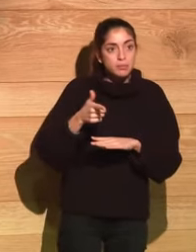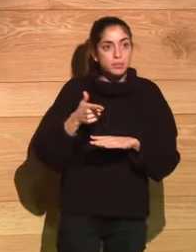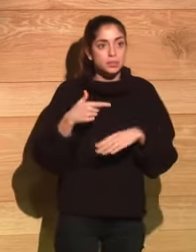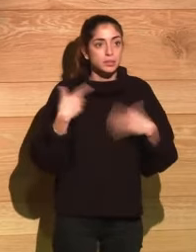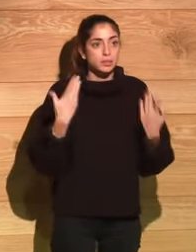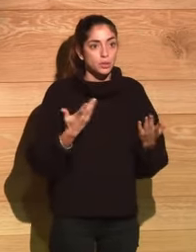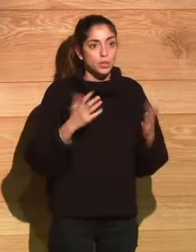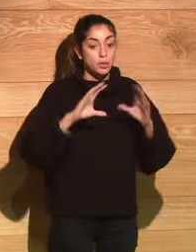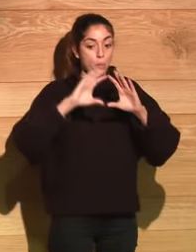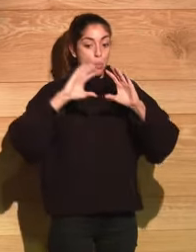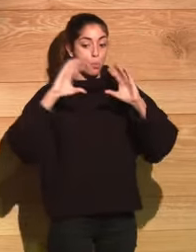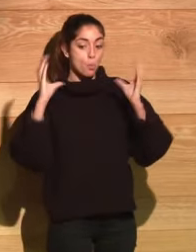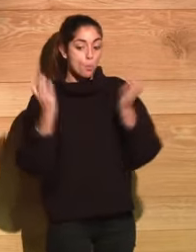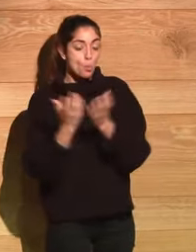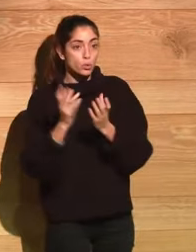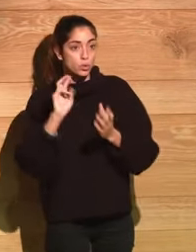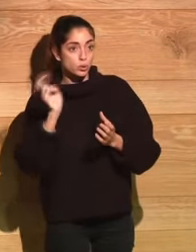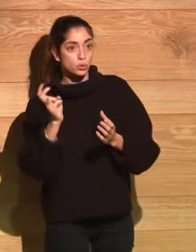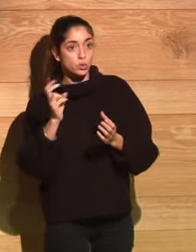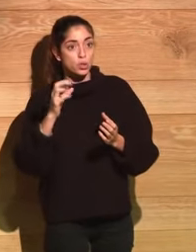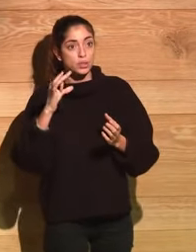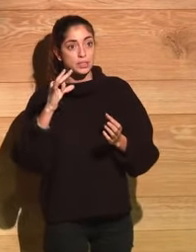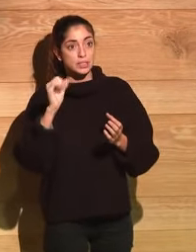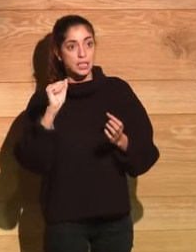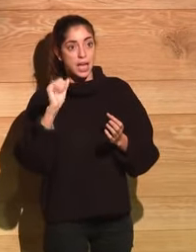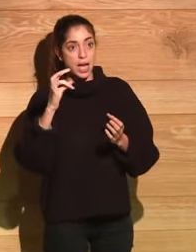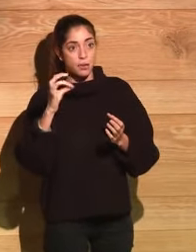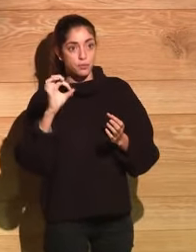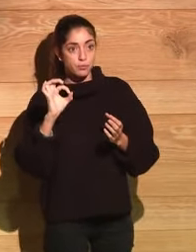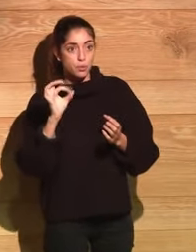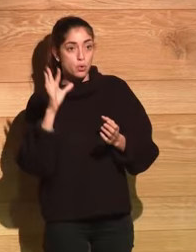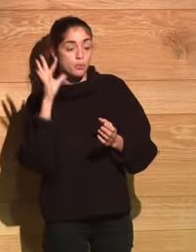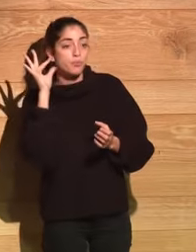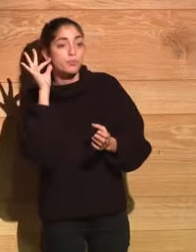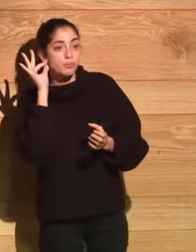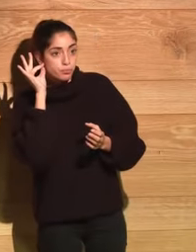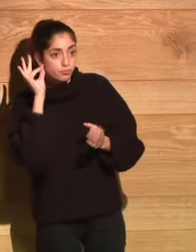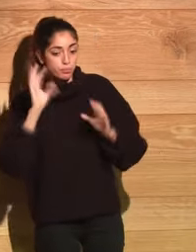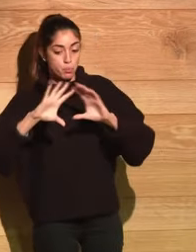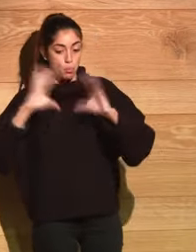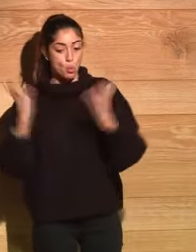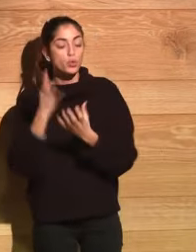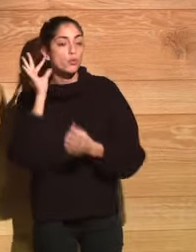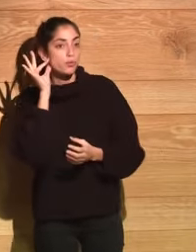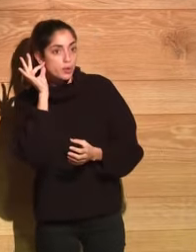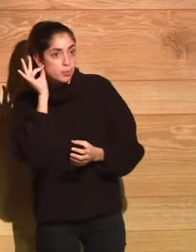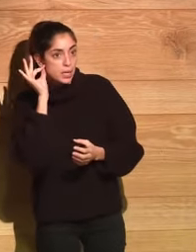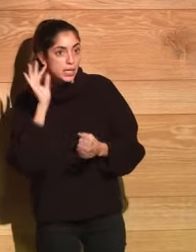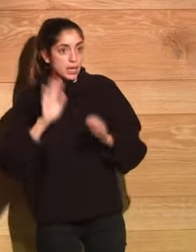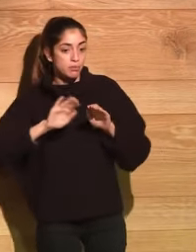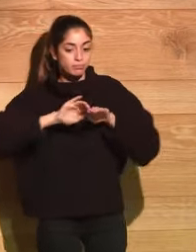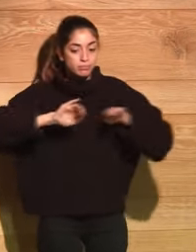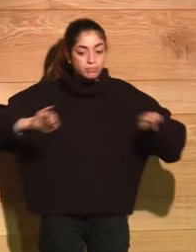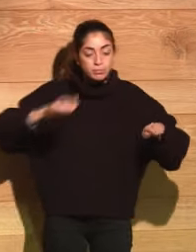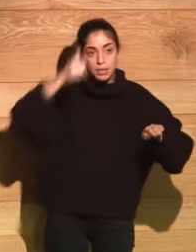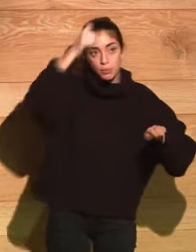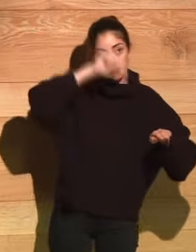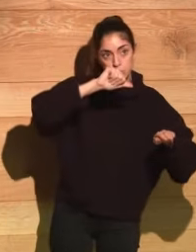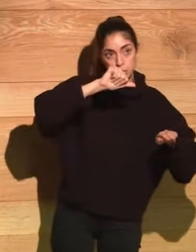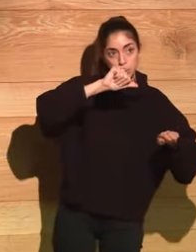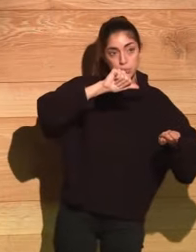está el mundo de Safo, que es un mundo femenino que está aislado completamente del masculino, de ahí un poco que se produzca